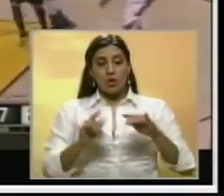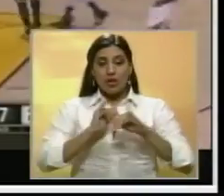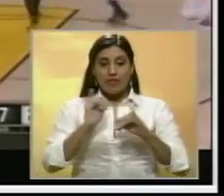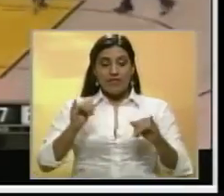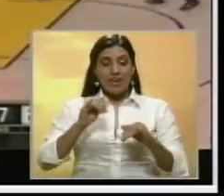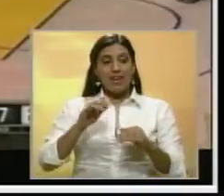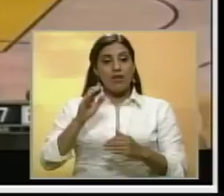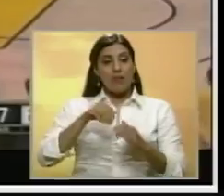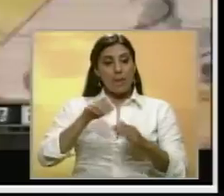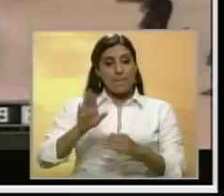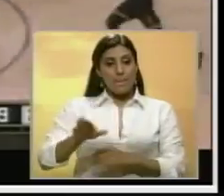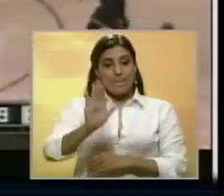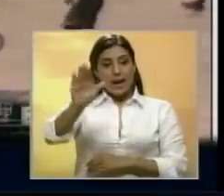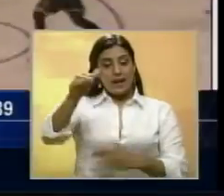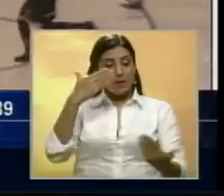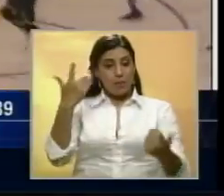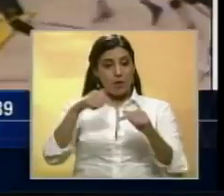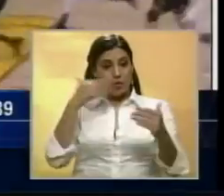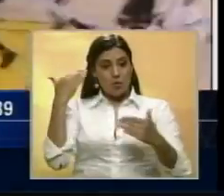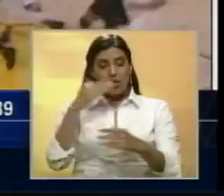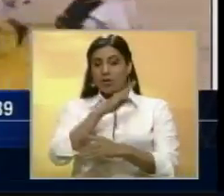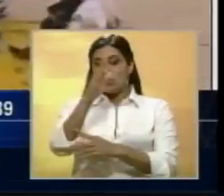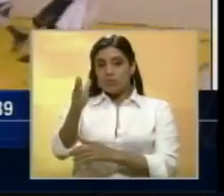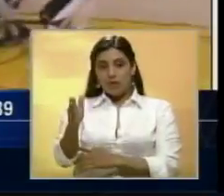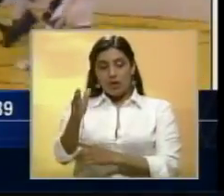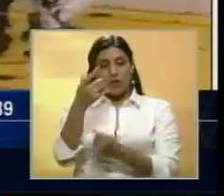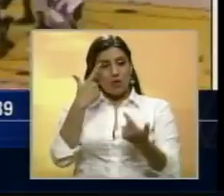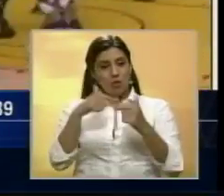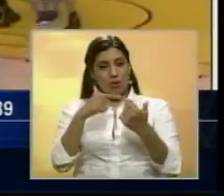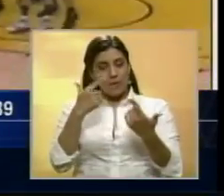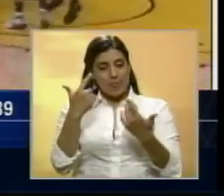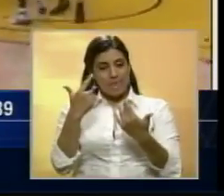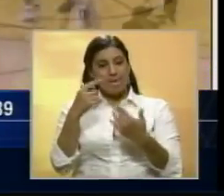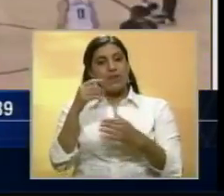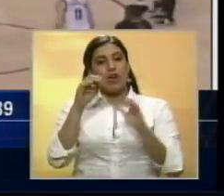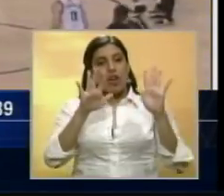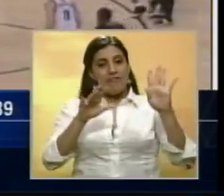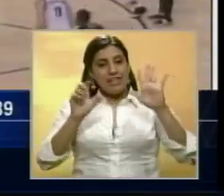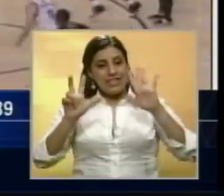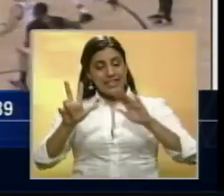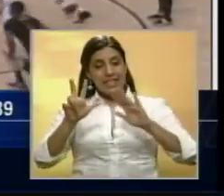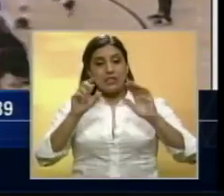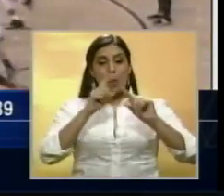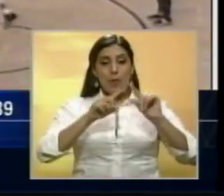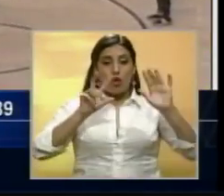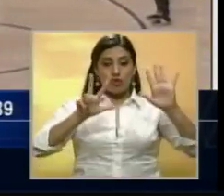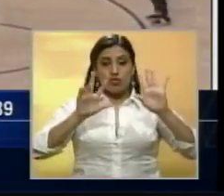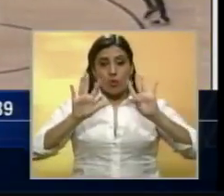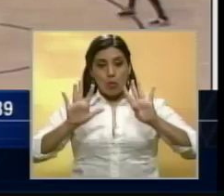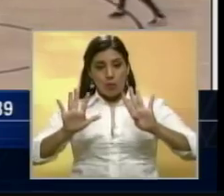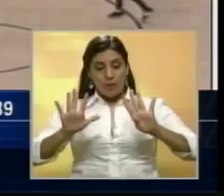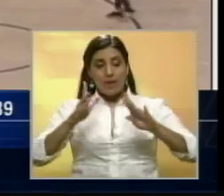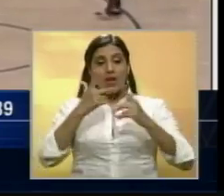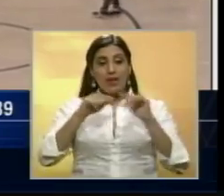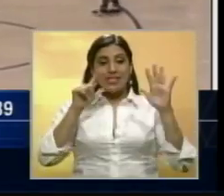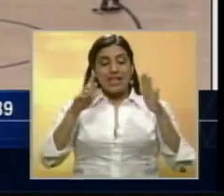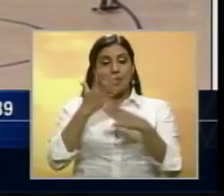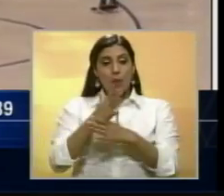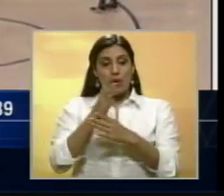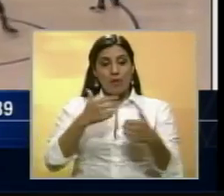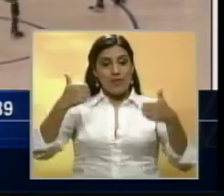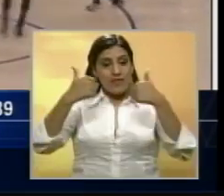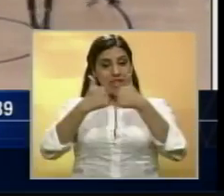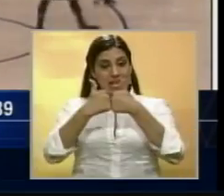Terminamos con la NBA porque los Cavaliers de Cleveland derrotaron a los Warriors de Golden State 93-89 en el séptimo juego de la gran